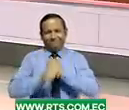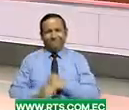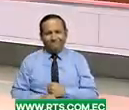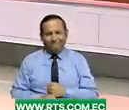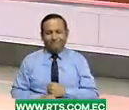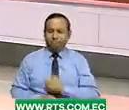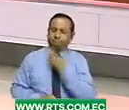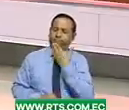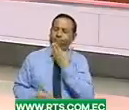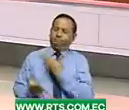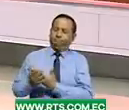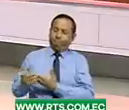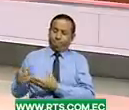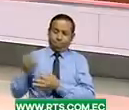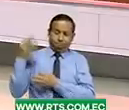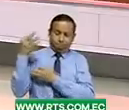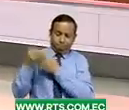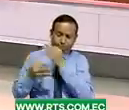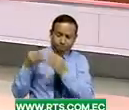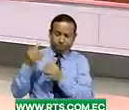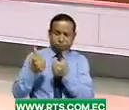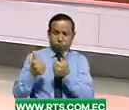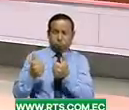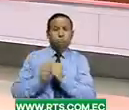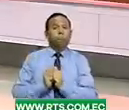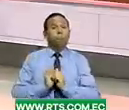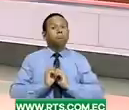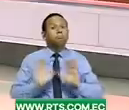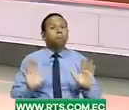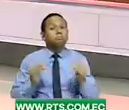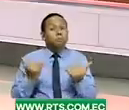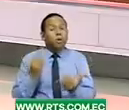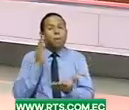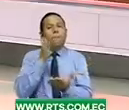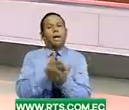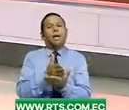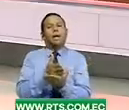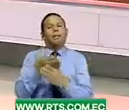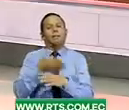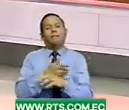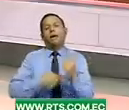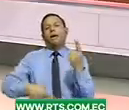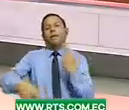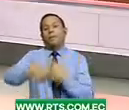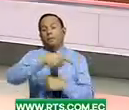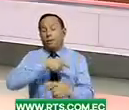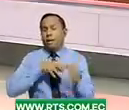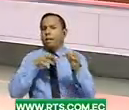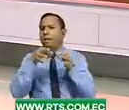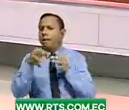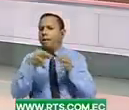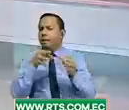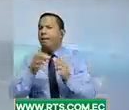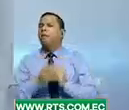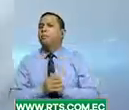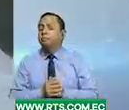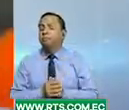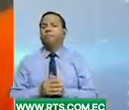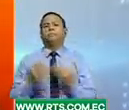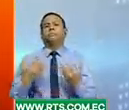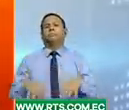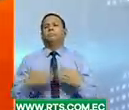que sí, Julio César. Muchísimas gracias por este informe. Y con esto, amigos, nos hacemos un corte comercial. Pero al volver, les contaremos